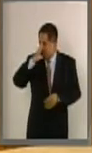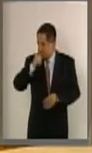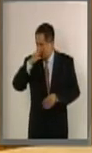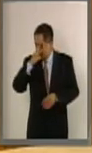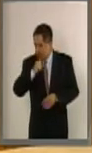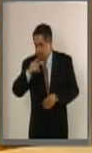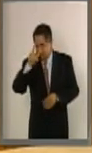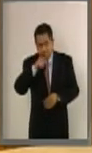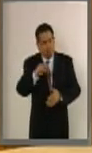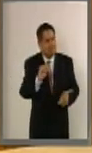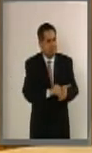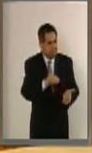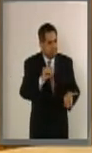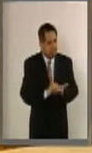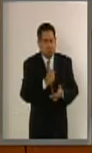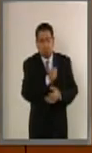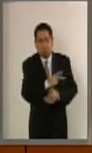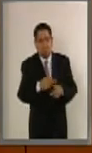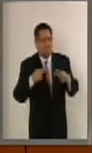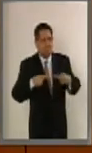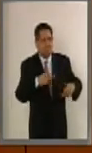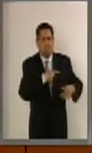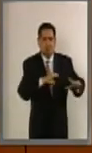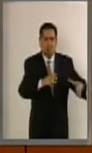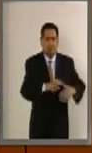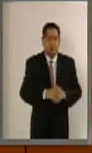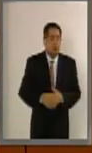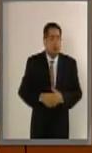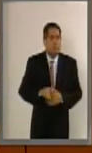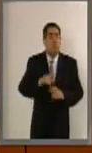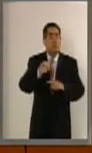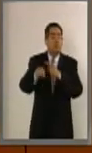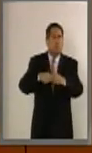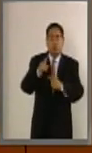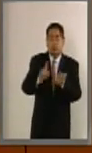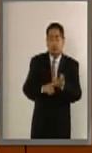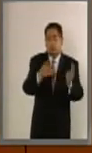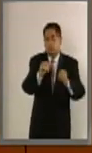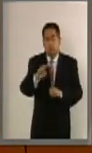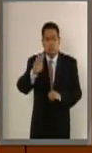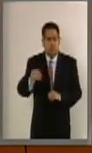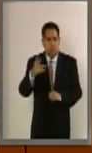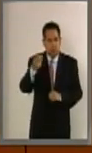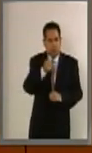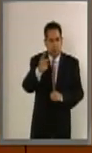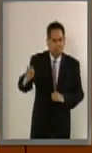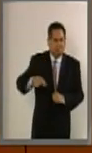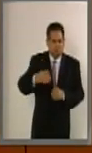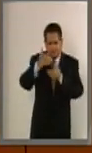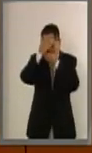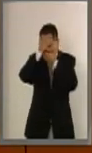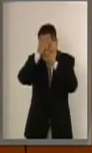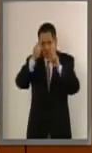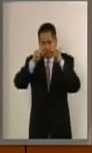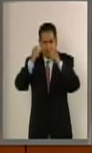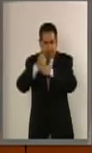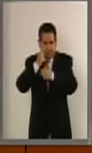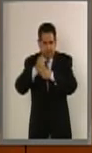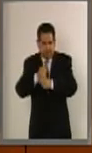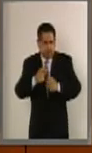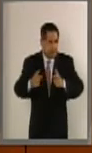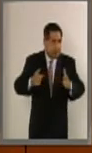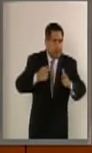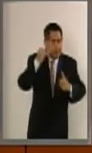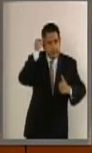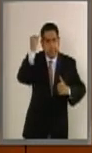clase política. Si el alzamiento zapatista de 1994 hizo añicos el sueño del primer